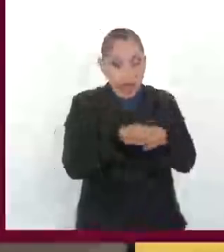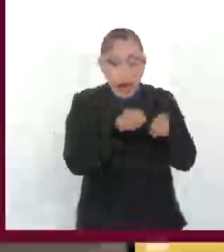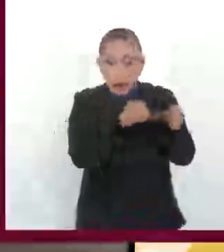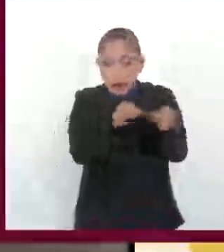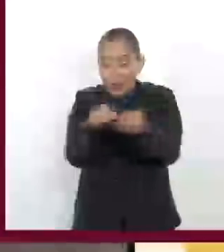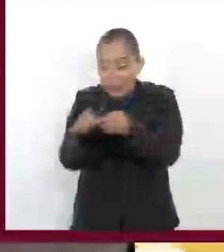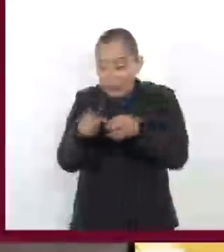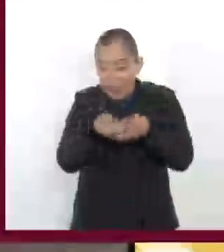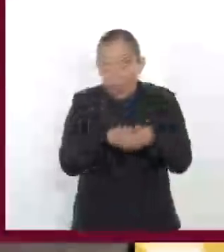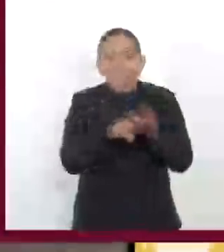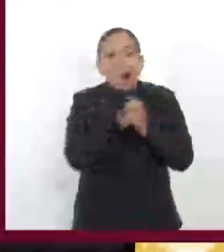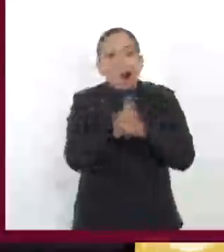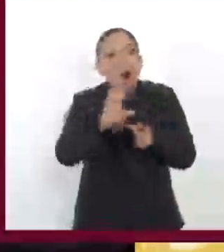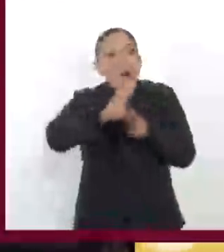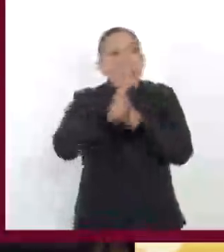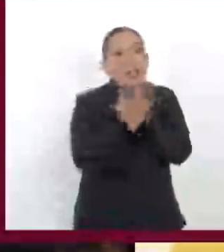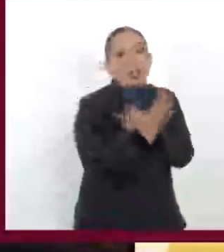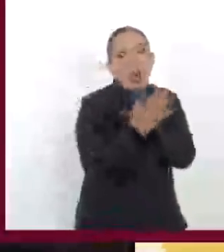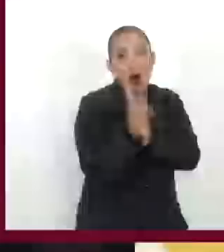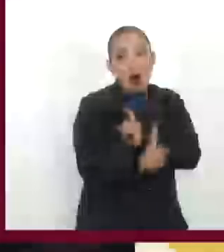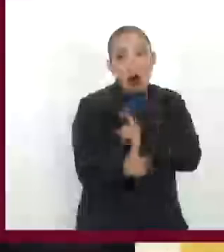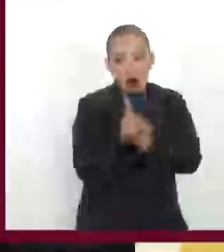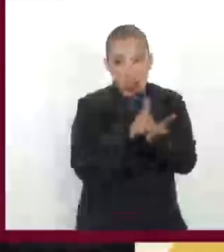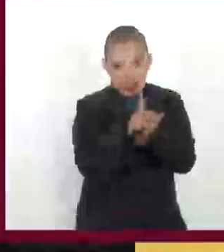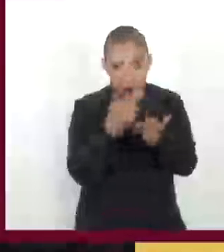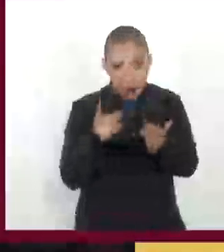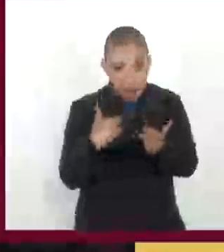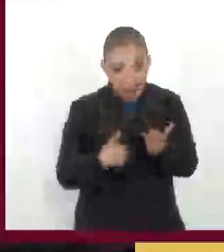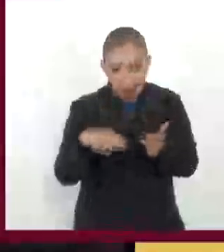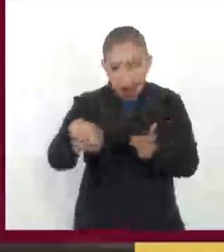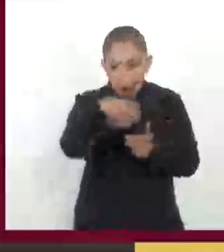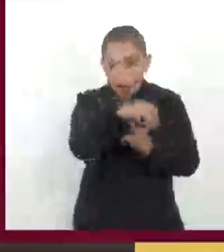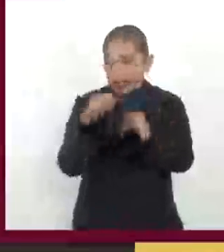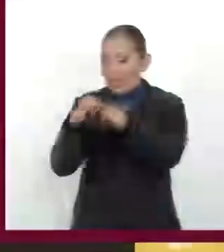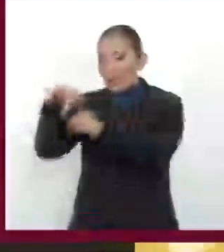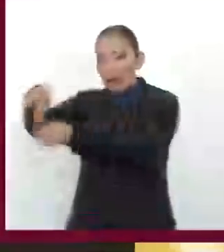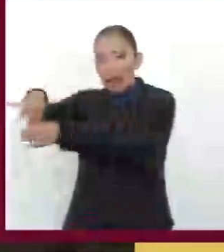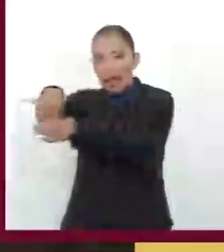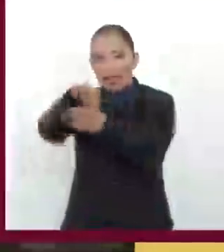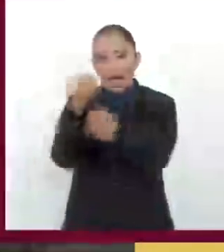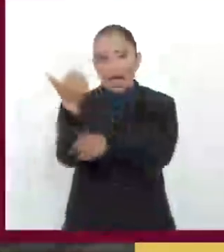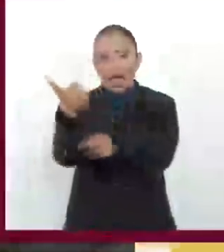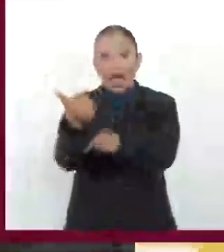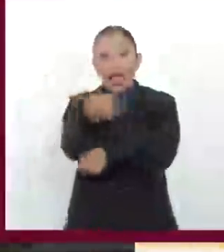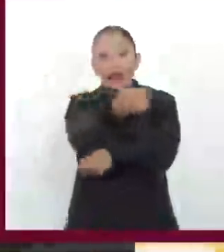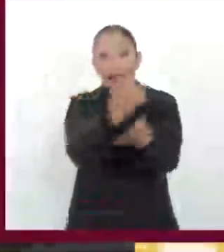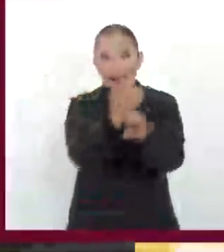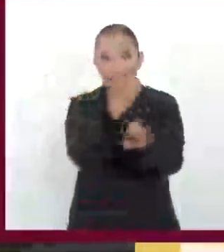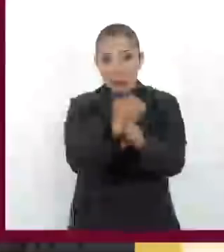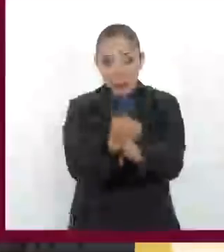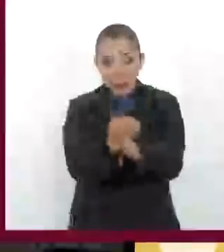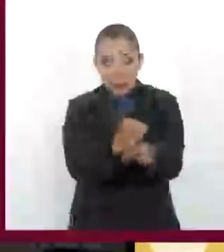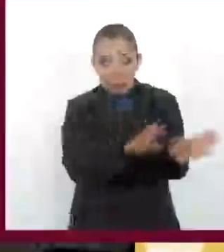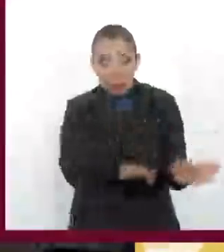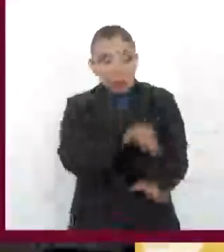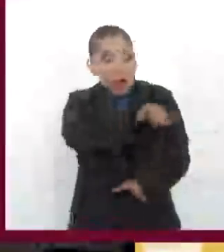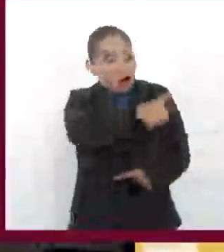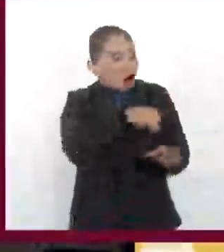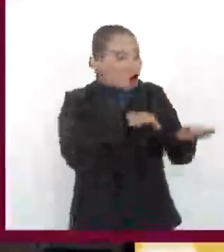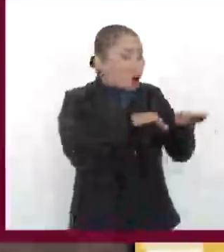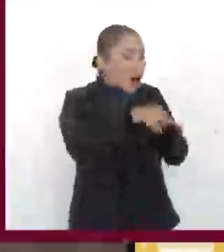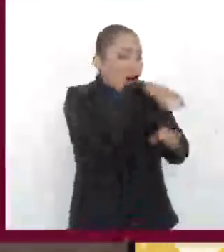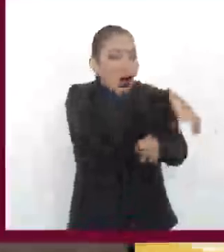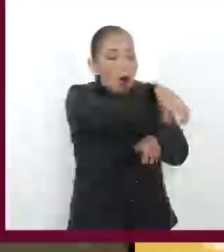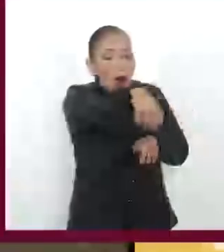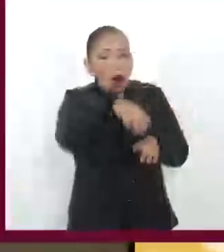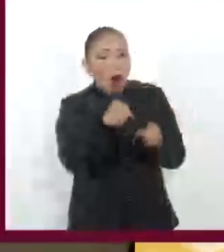de los organismos autónomos, como las comisiones públicas de derechos humanos y los institutos electorales estatales. y quienes